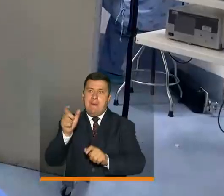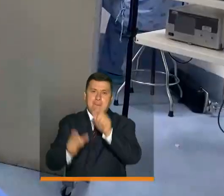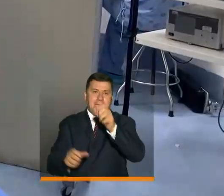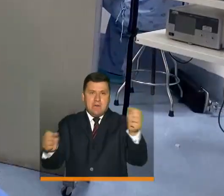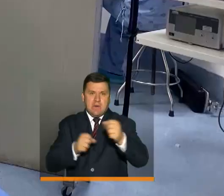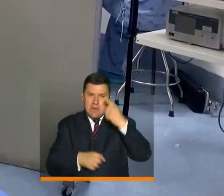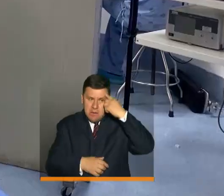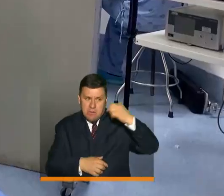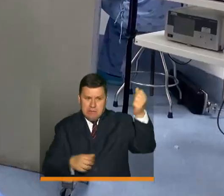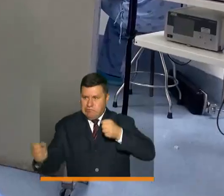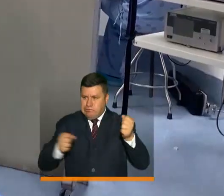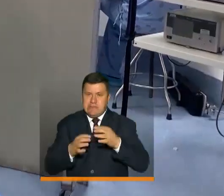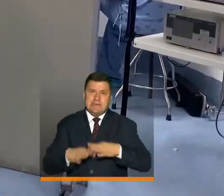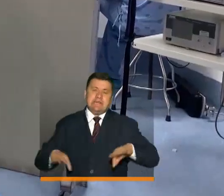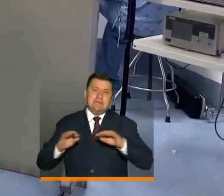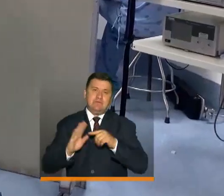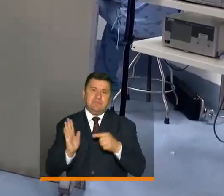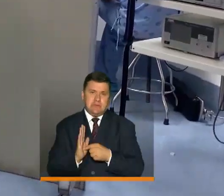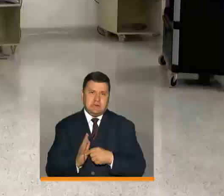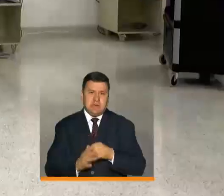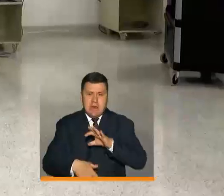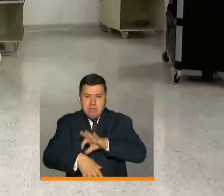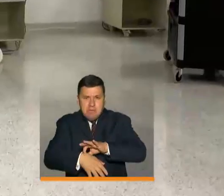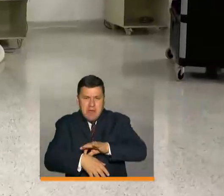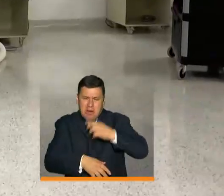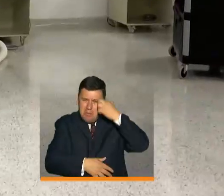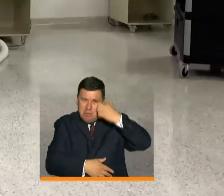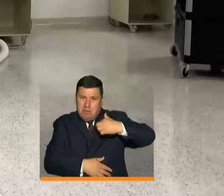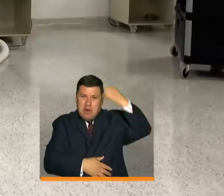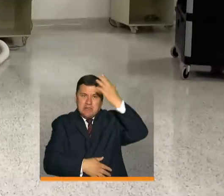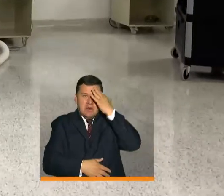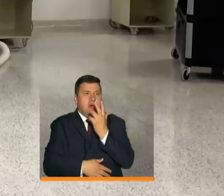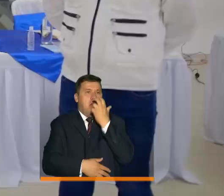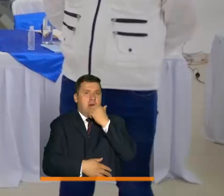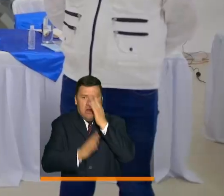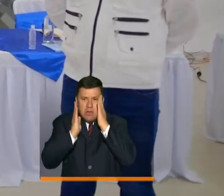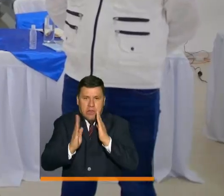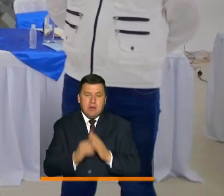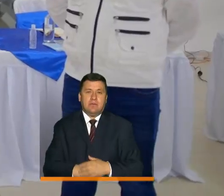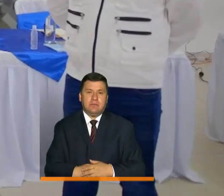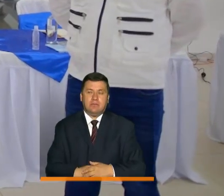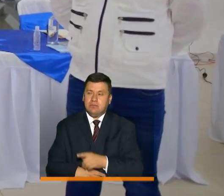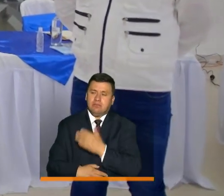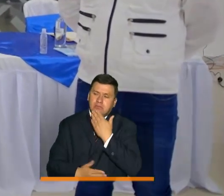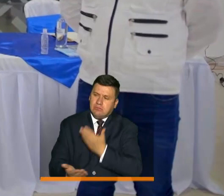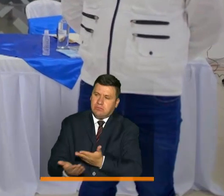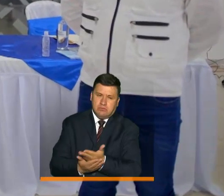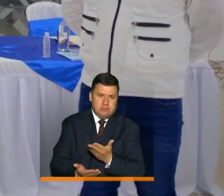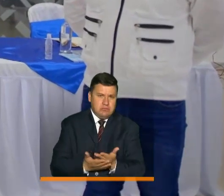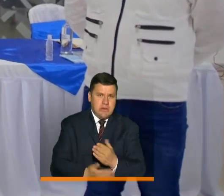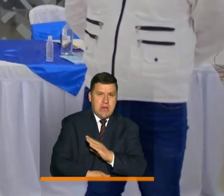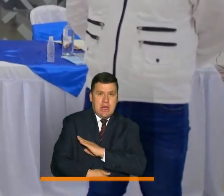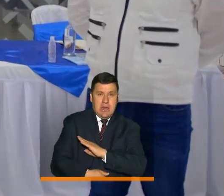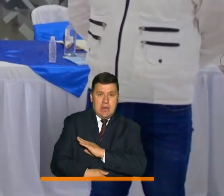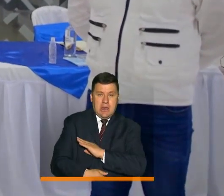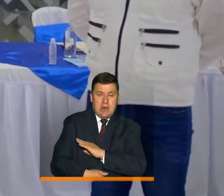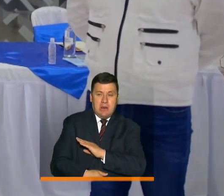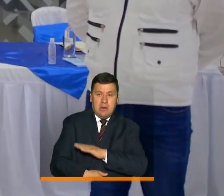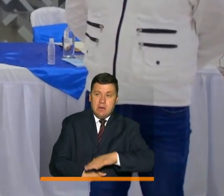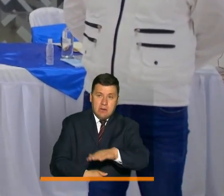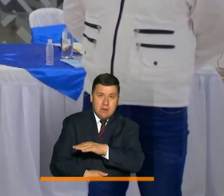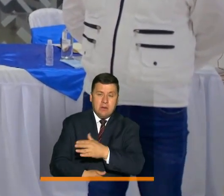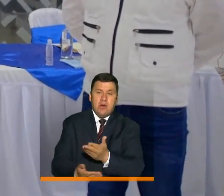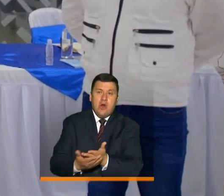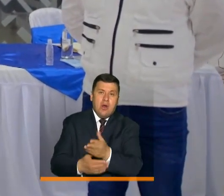los especialistas, los intensivistas, esas personas que nos van a atender. Una recomendación a los habitantes del departamento